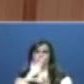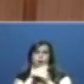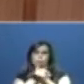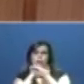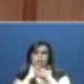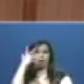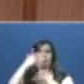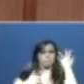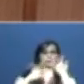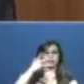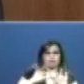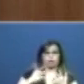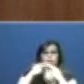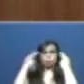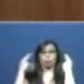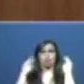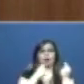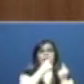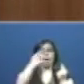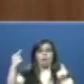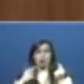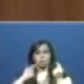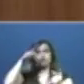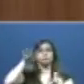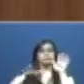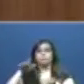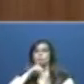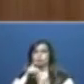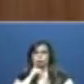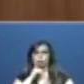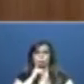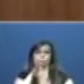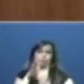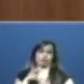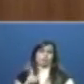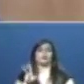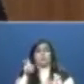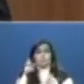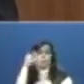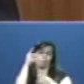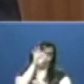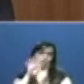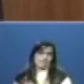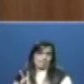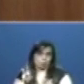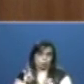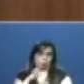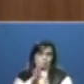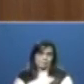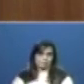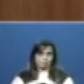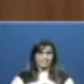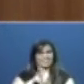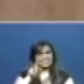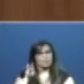administraciones del nuevo margen de déficit aprobado para España una cuestión delicada sobre la que ya